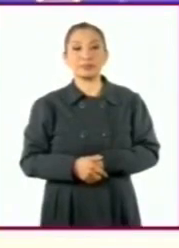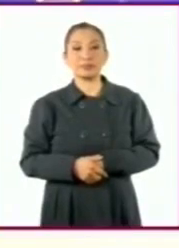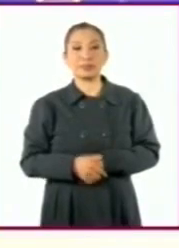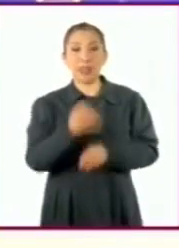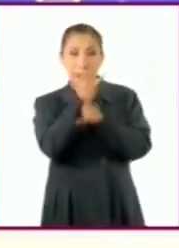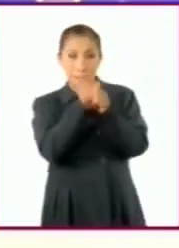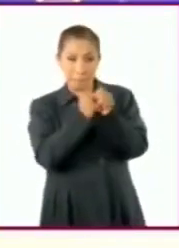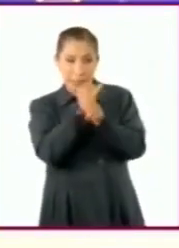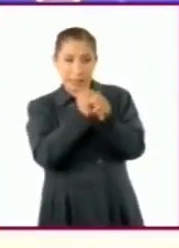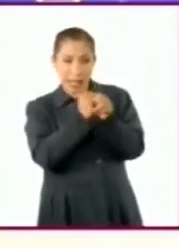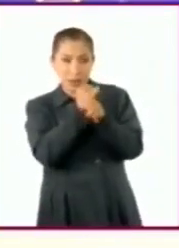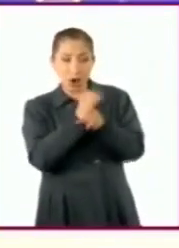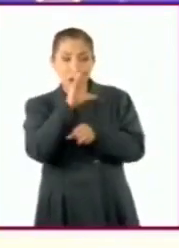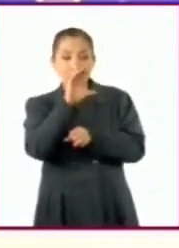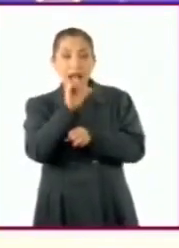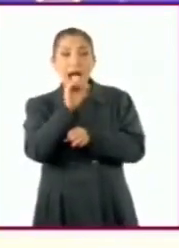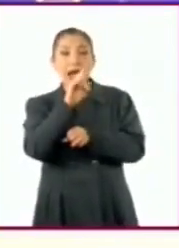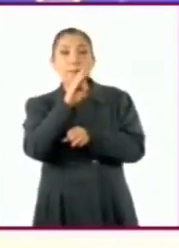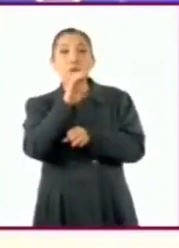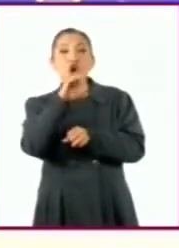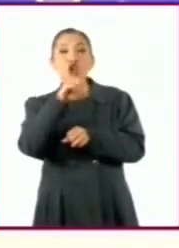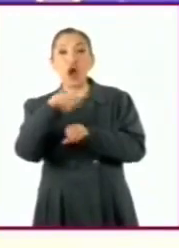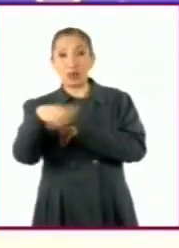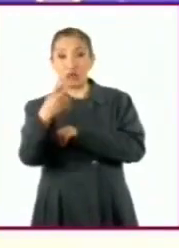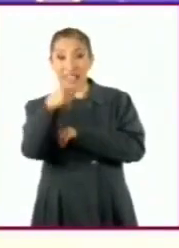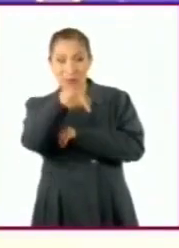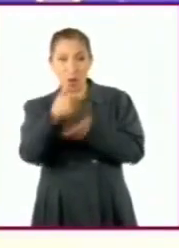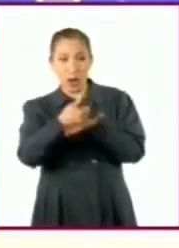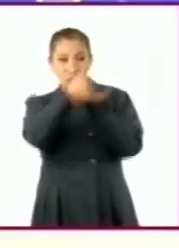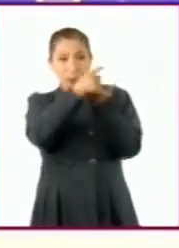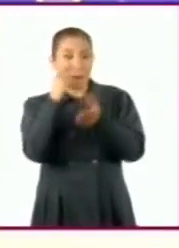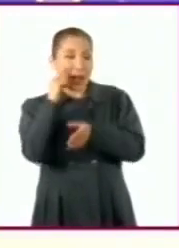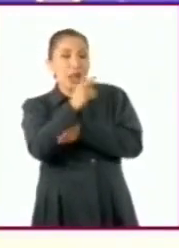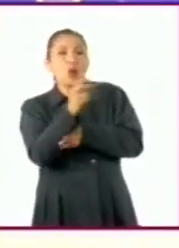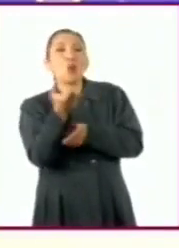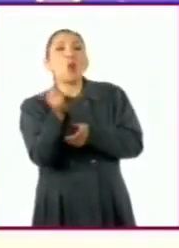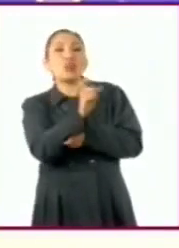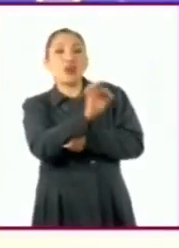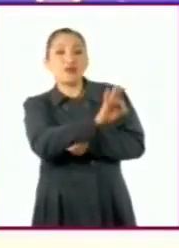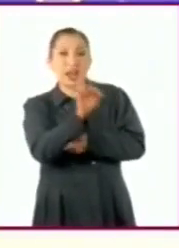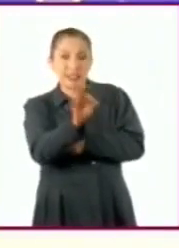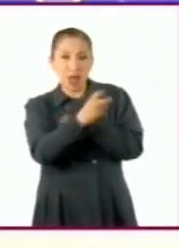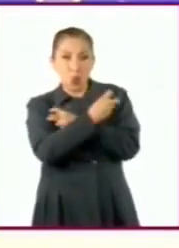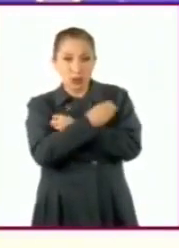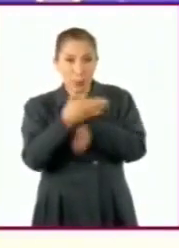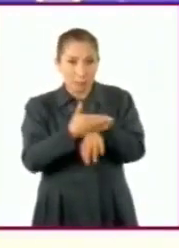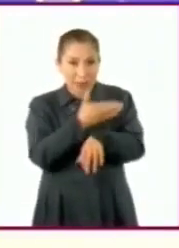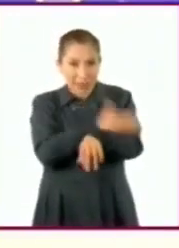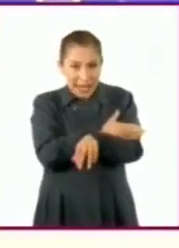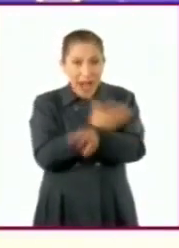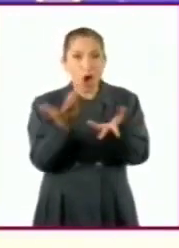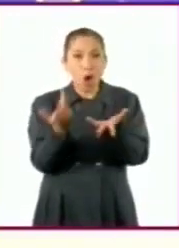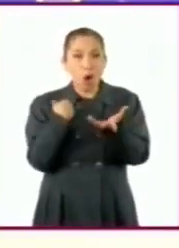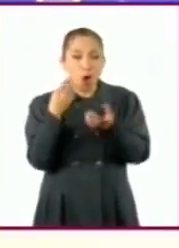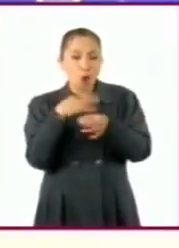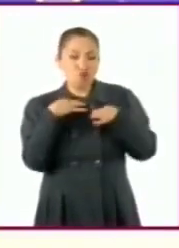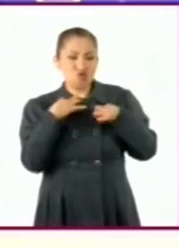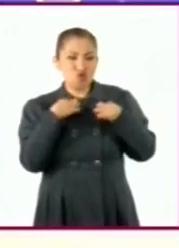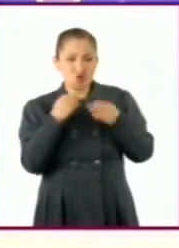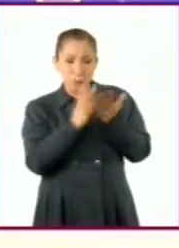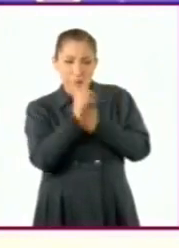2% restante. La manera en que nuestro continente fue poblándose sigue siendo un enigma sin resolver. Sabemos que una de